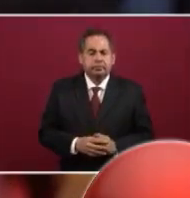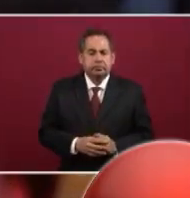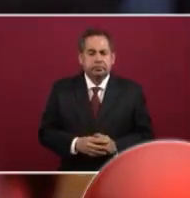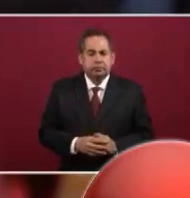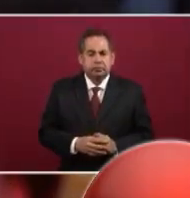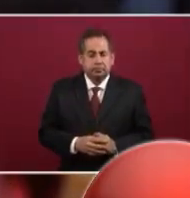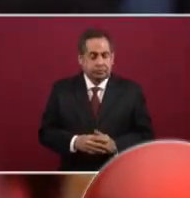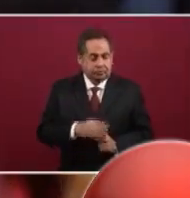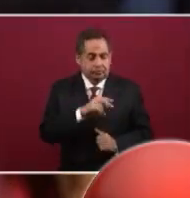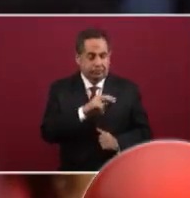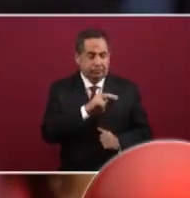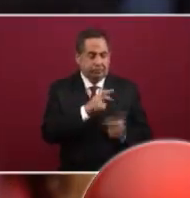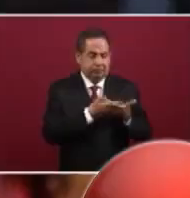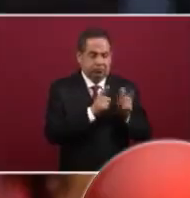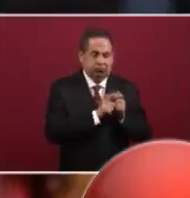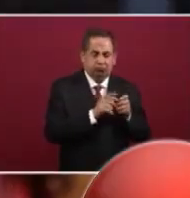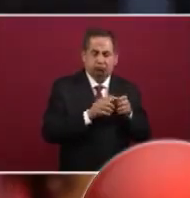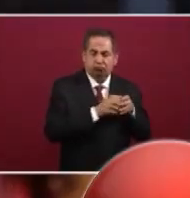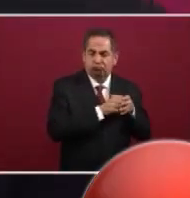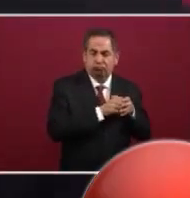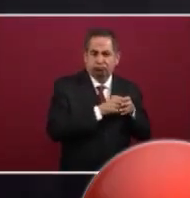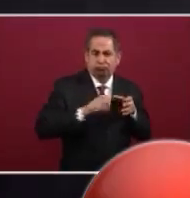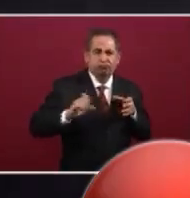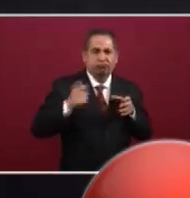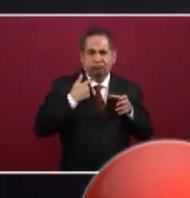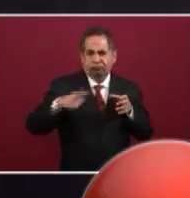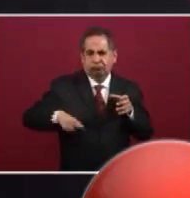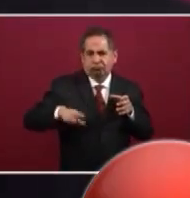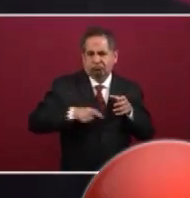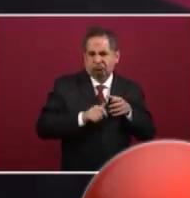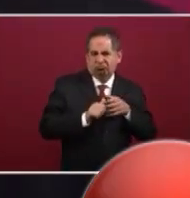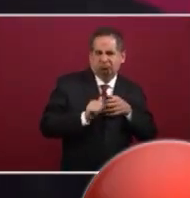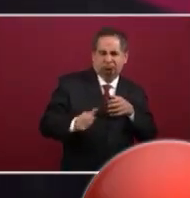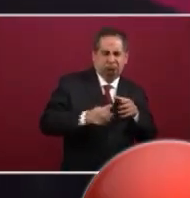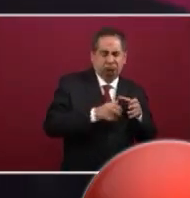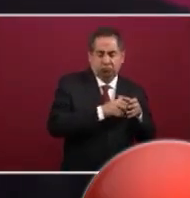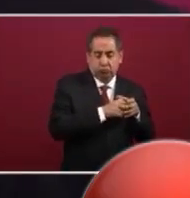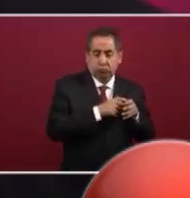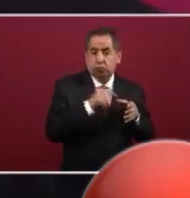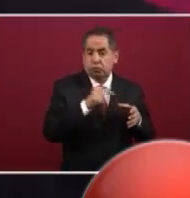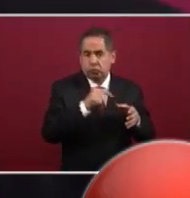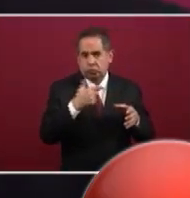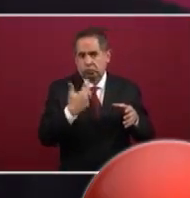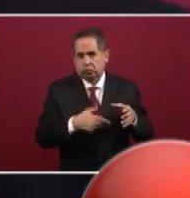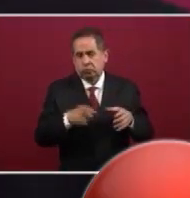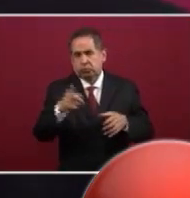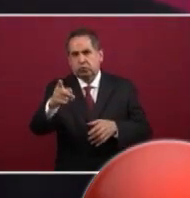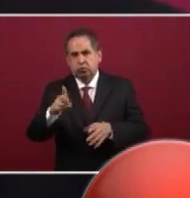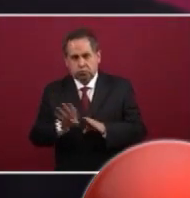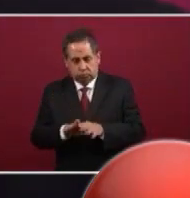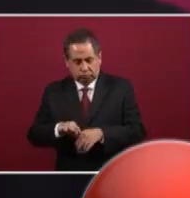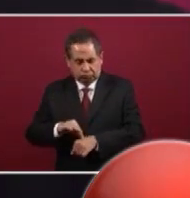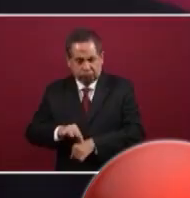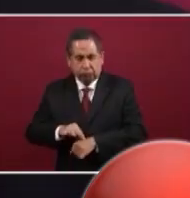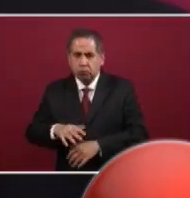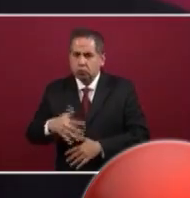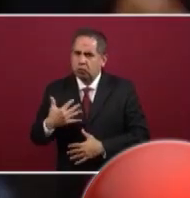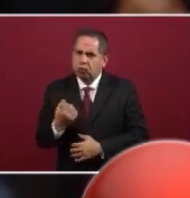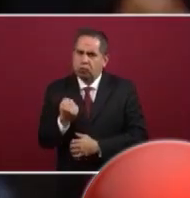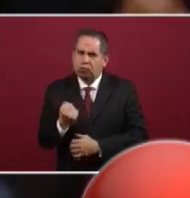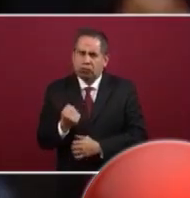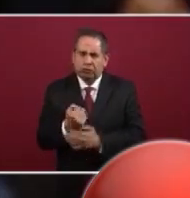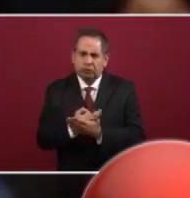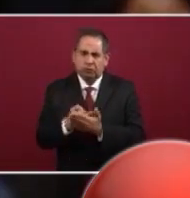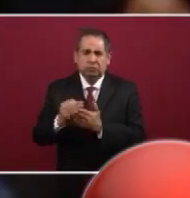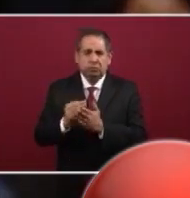enfrentarse al neoliberalismo, como usted lo ha hecho, habría que preguntarle de qué madera está hecho usted, porque muy pocos